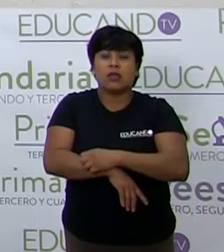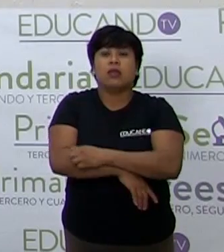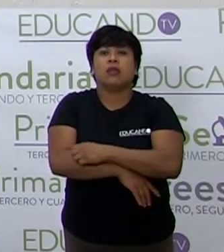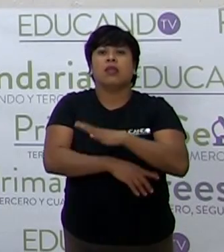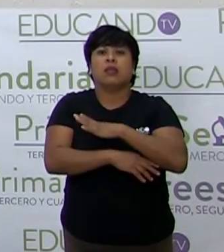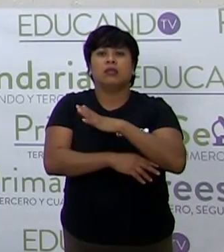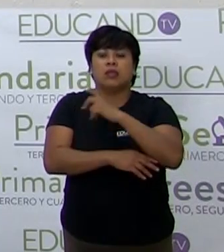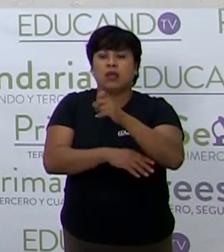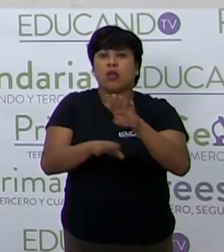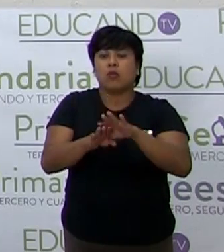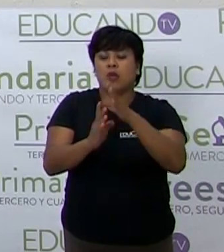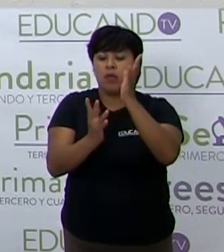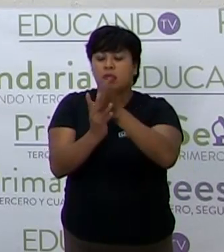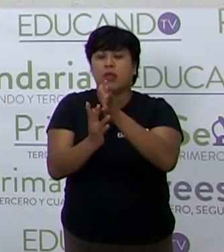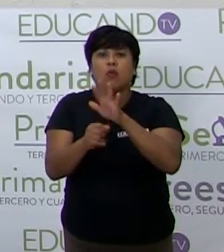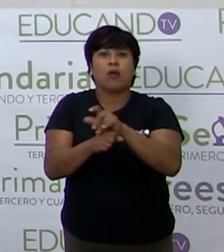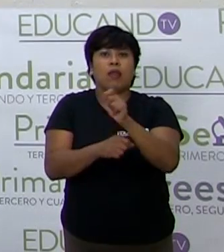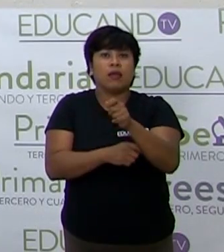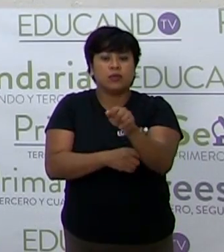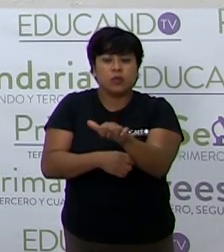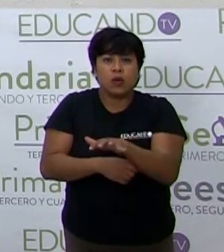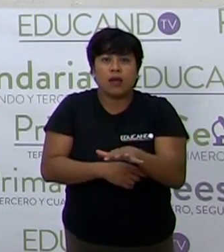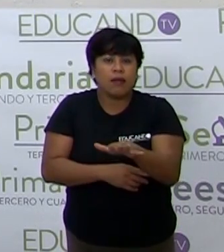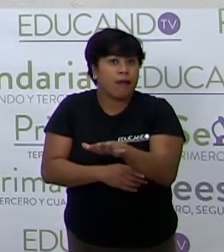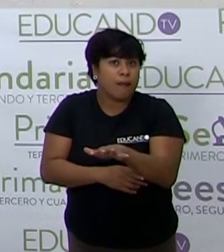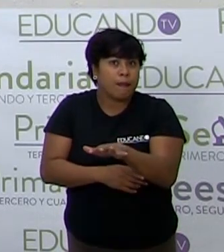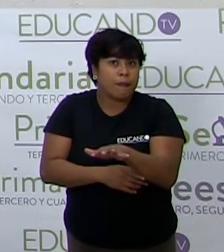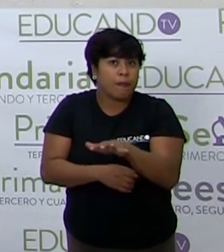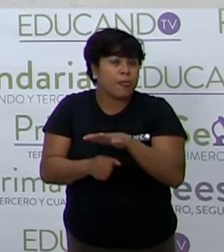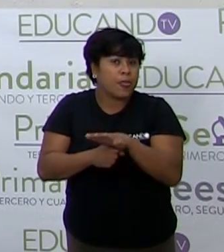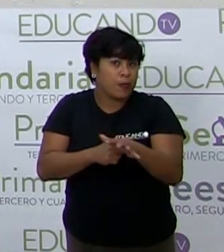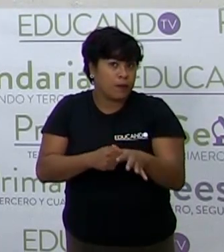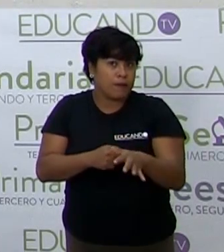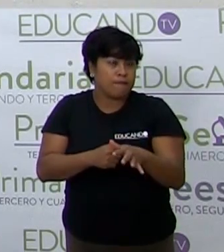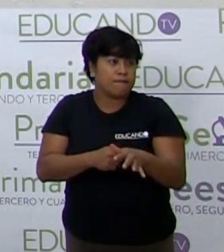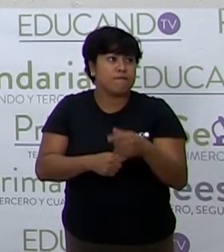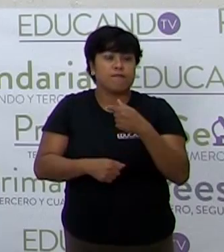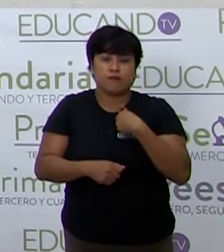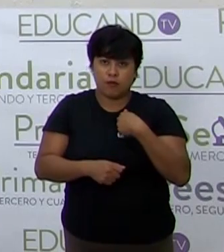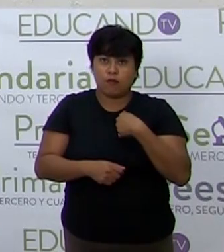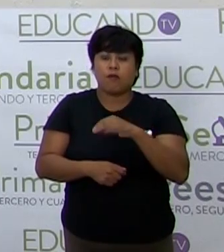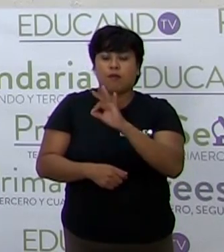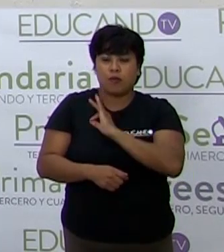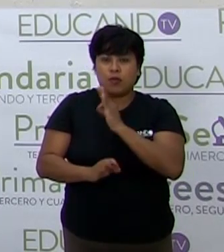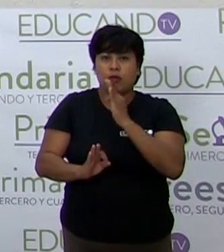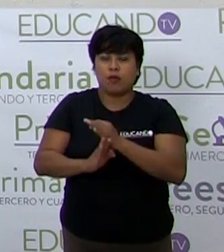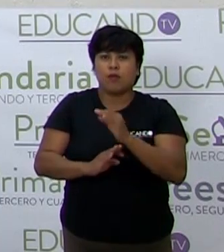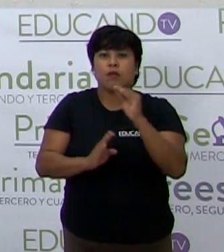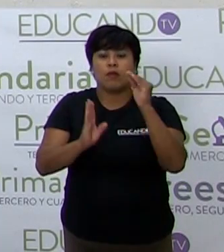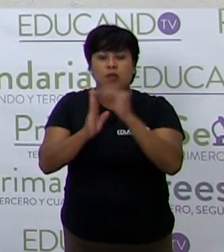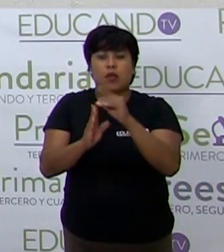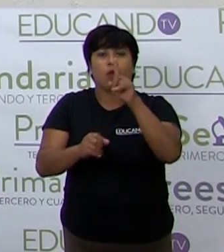a la mitad, cuál sería su área entonces? Voy a ponerle aquí